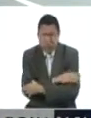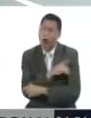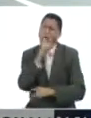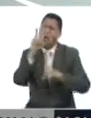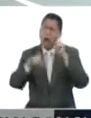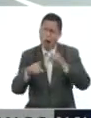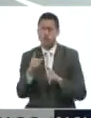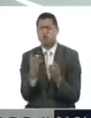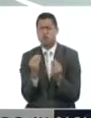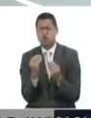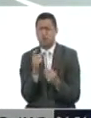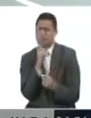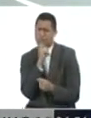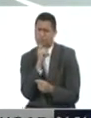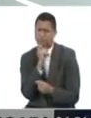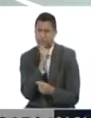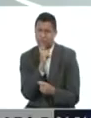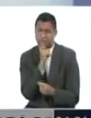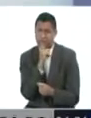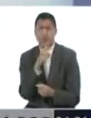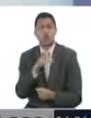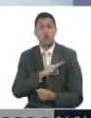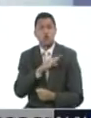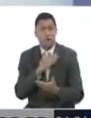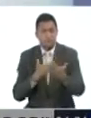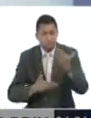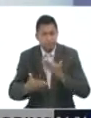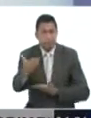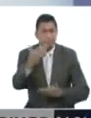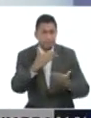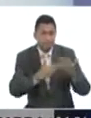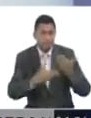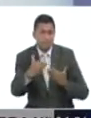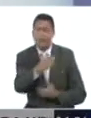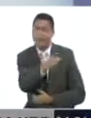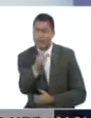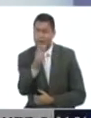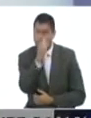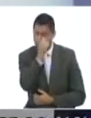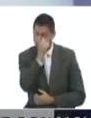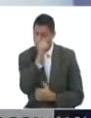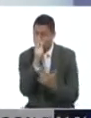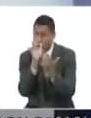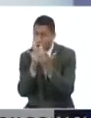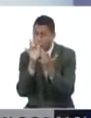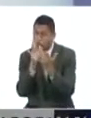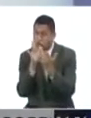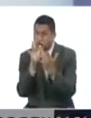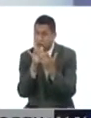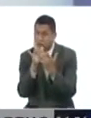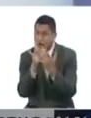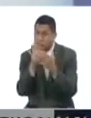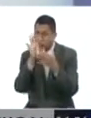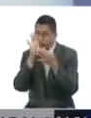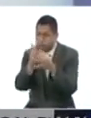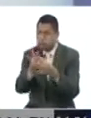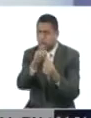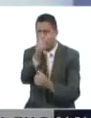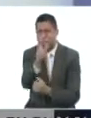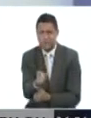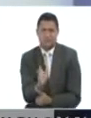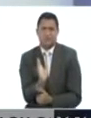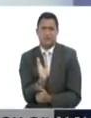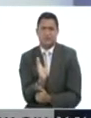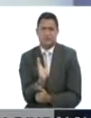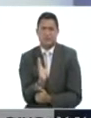veces a ellos les cuesta mucho lo que es la parte social, y dentro de la parte social está el contacto o el intimar con una persona, ¿ok?